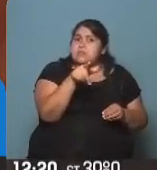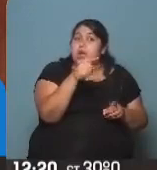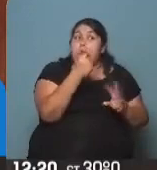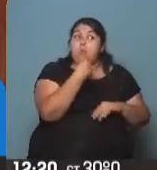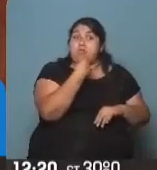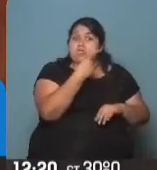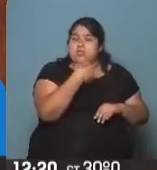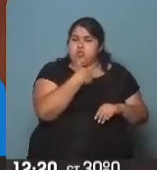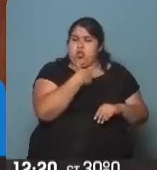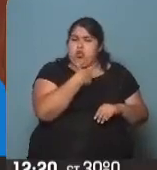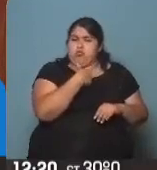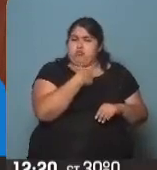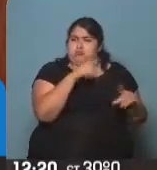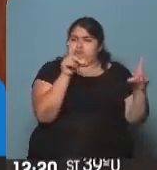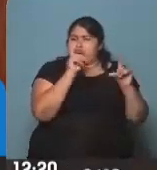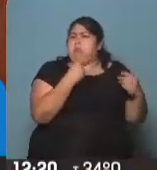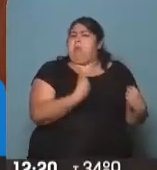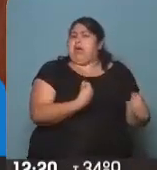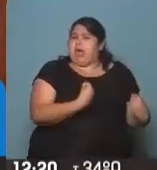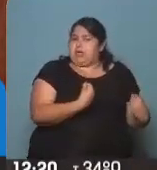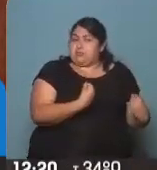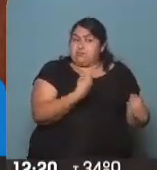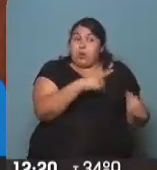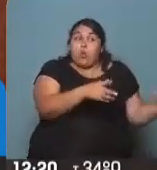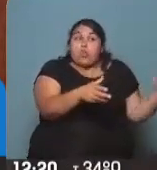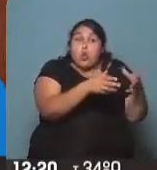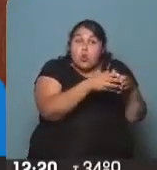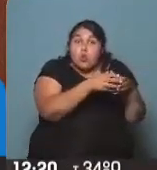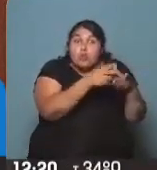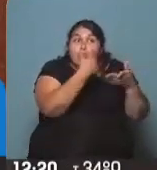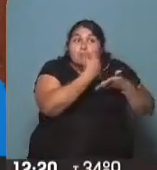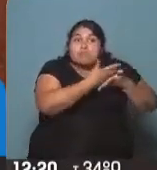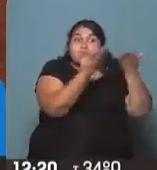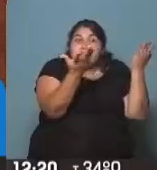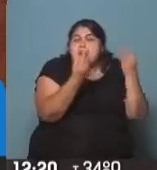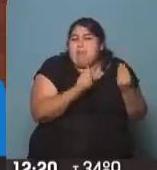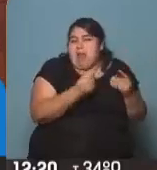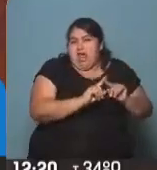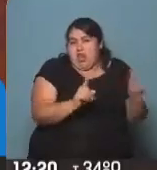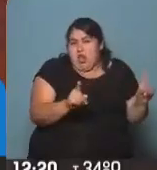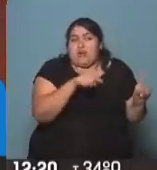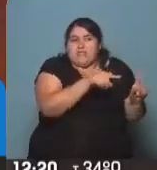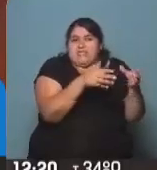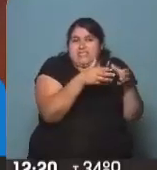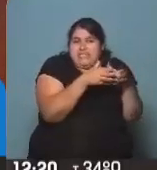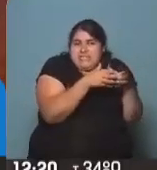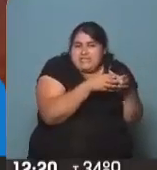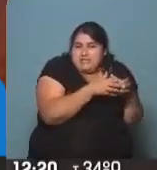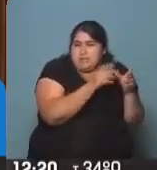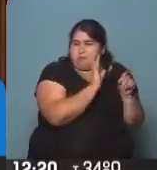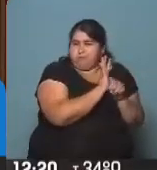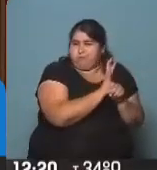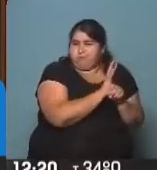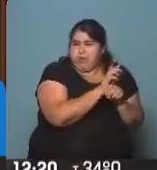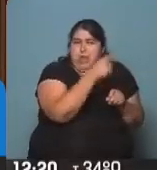qué? Cuanto más los grupos de poder no aparezcan en los medios, más es su poder simbólico. Es decir, hacen creer